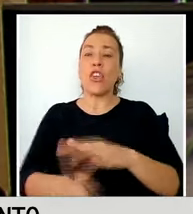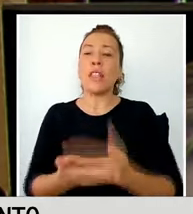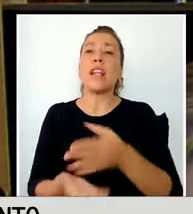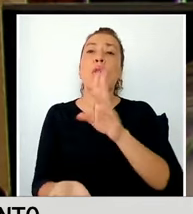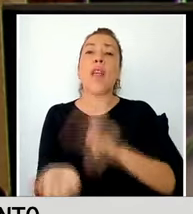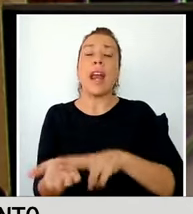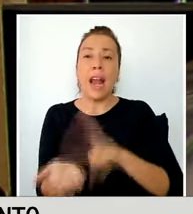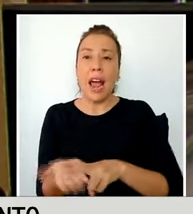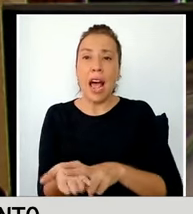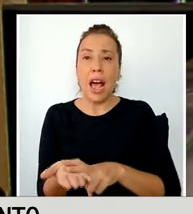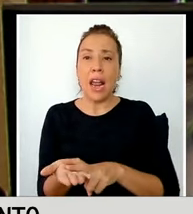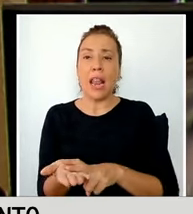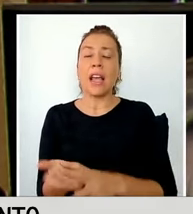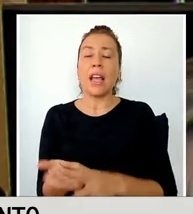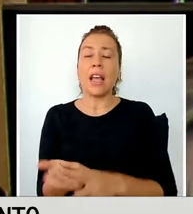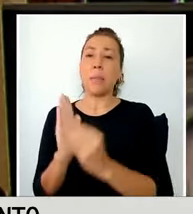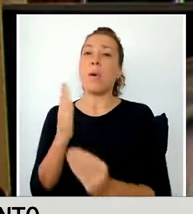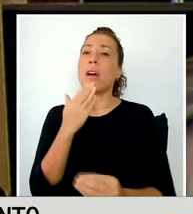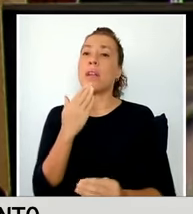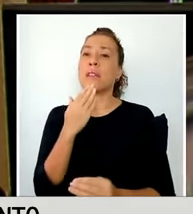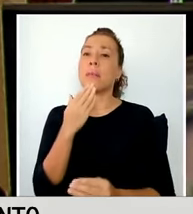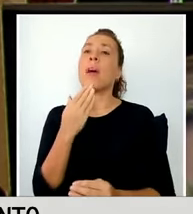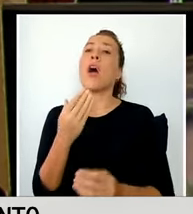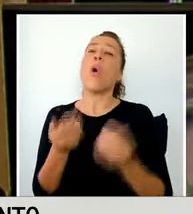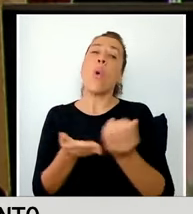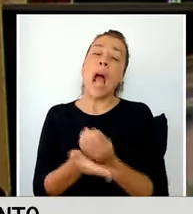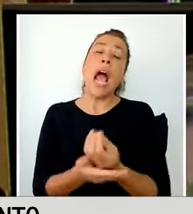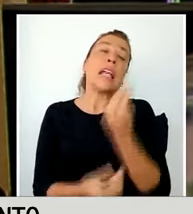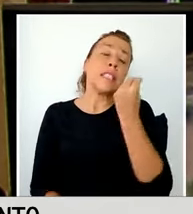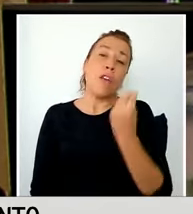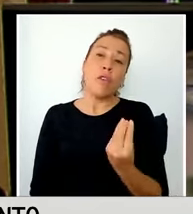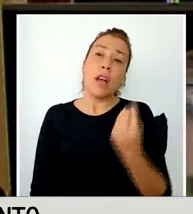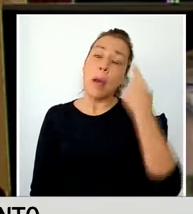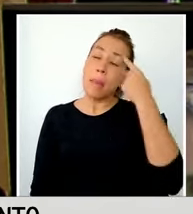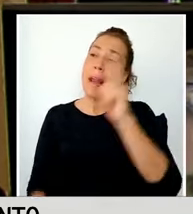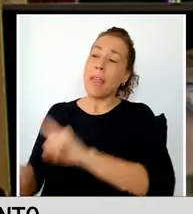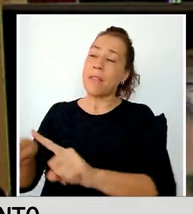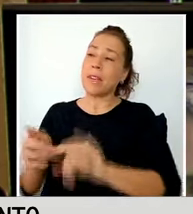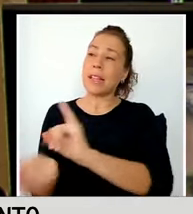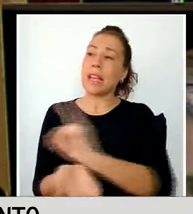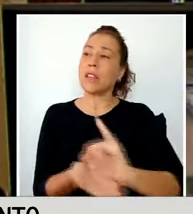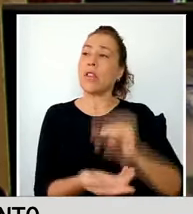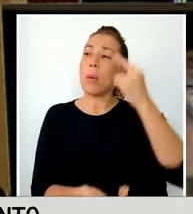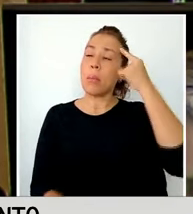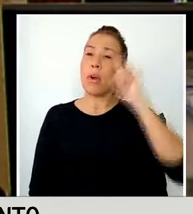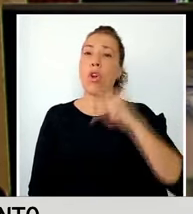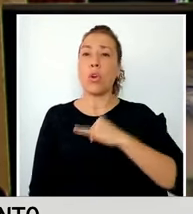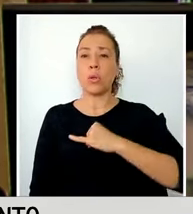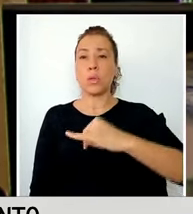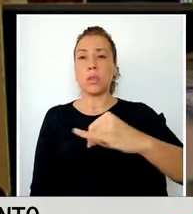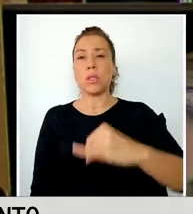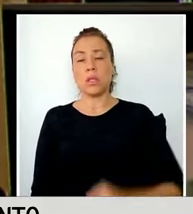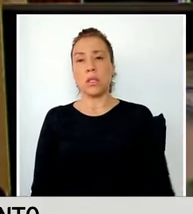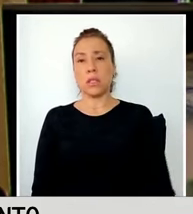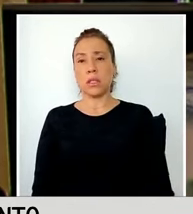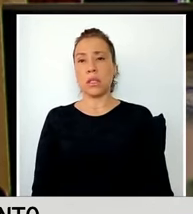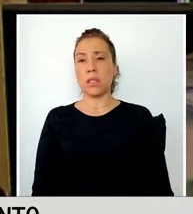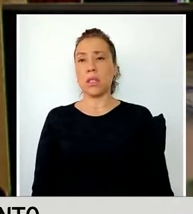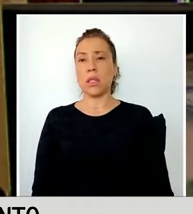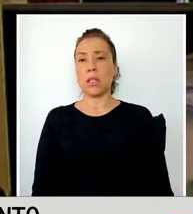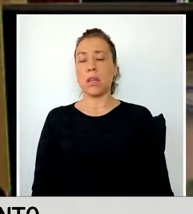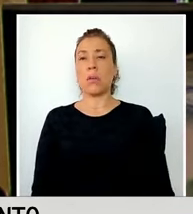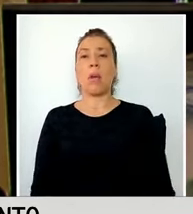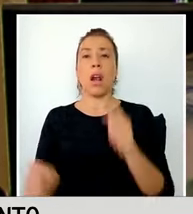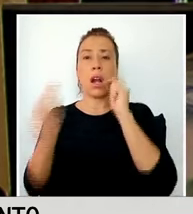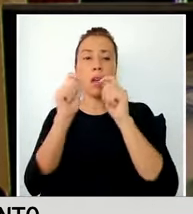contemple también un lucro adecuado para para las instituciones pero que no sigan con esto de que la amenaza de que un sistema